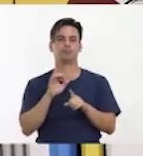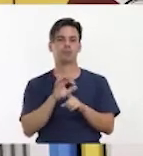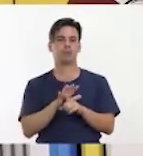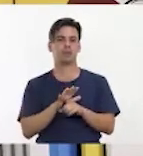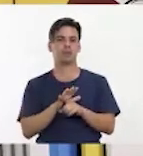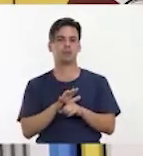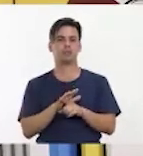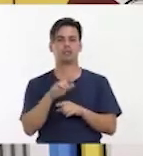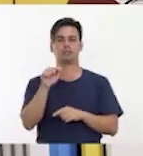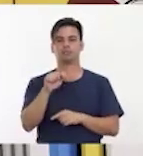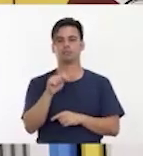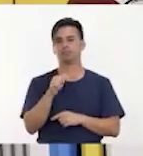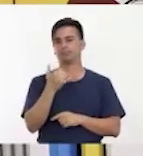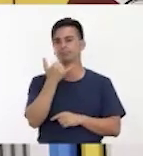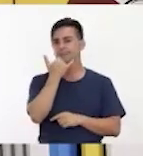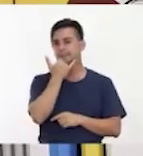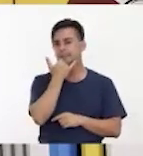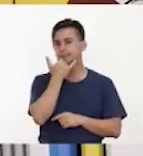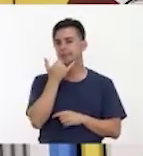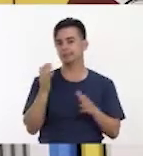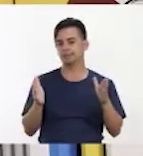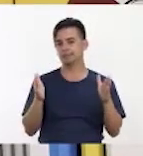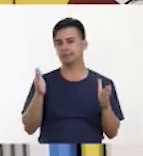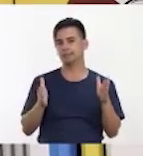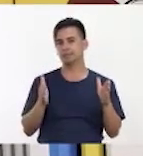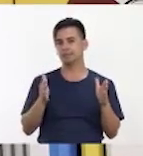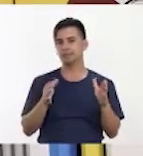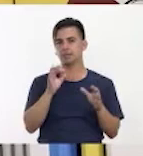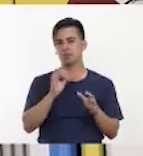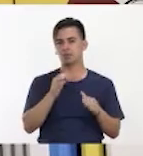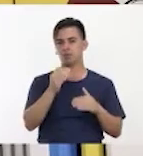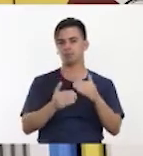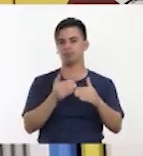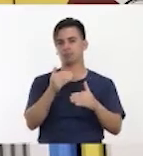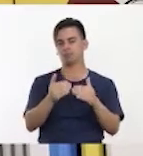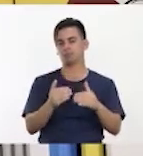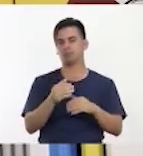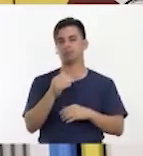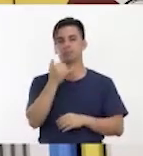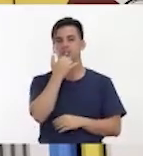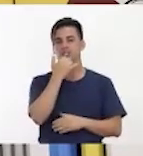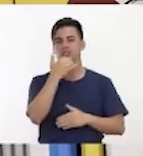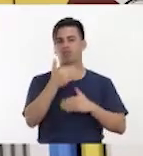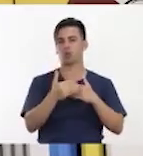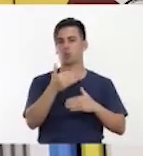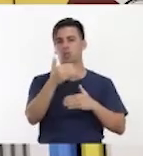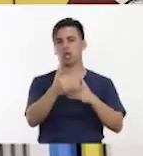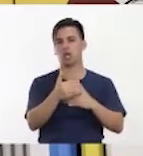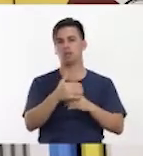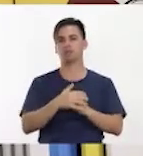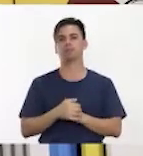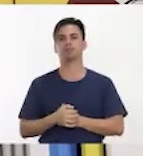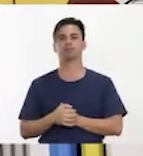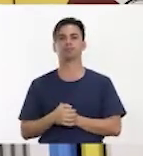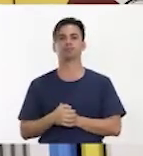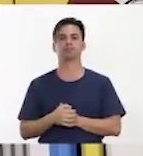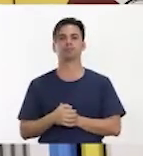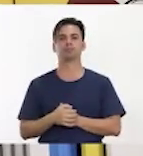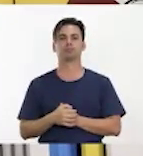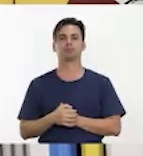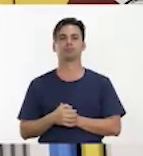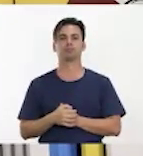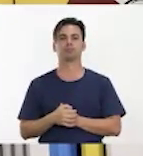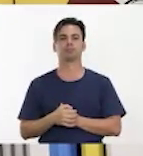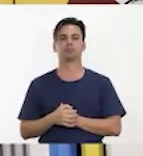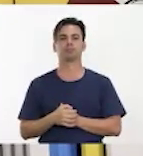en crisis el propio proyecto ante las dificultades que han tenido para darle solución a problemas que se le han presentado en